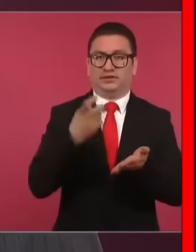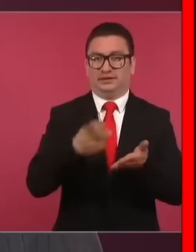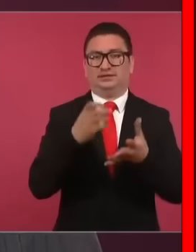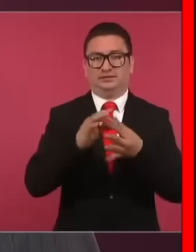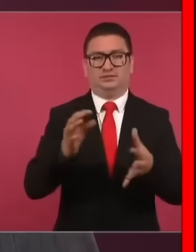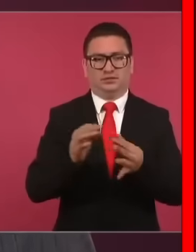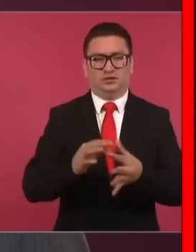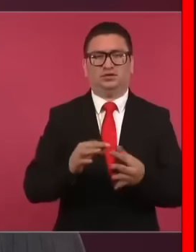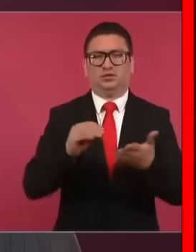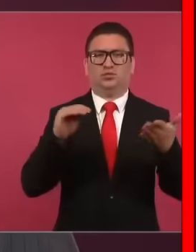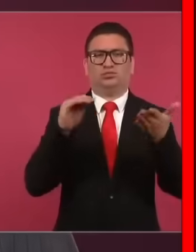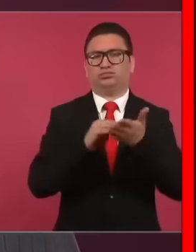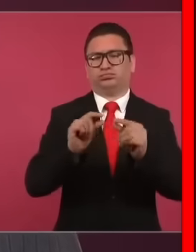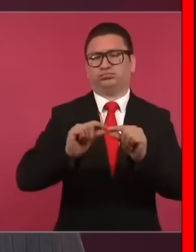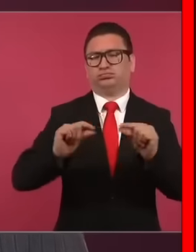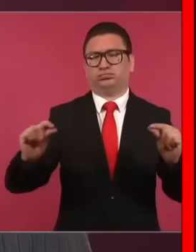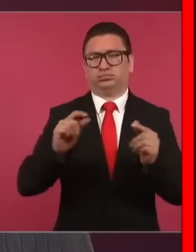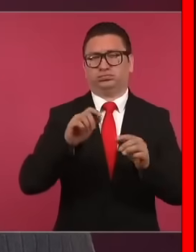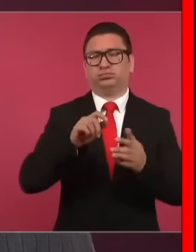Y se agregó como un renglón,